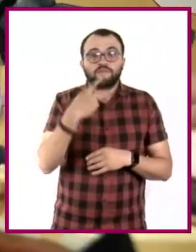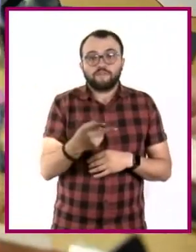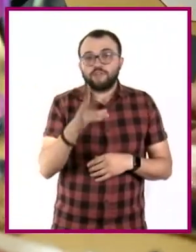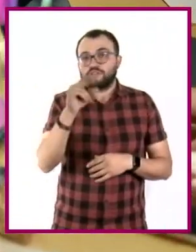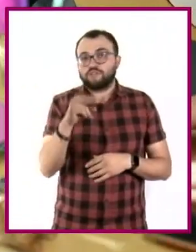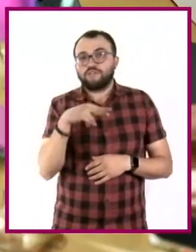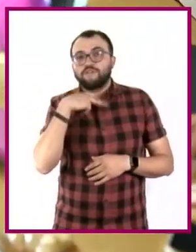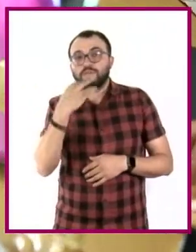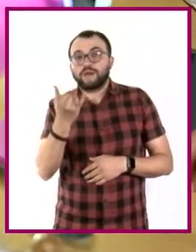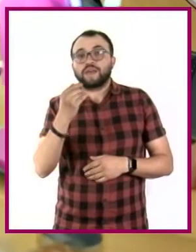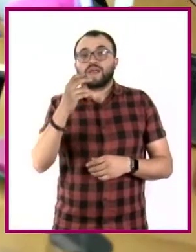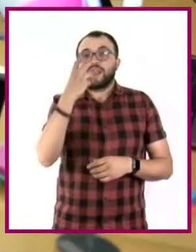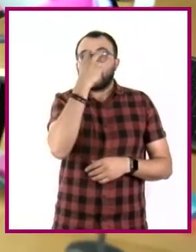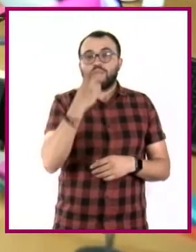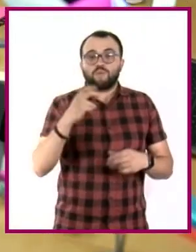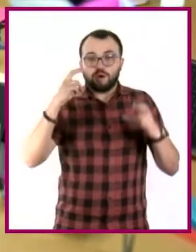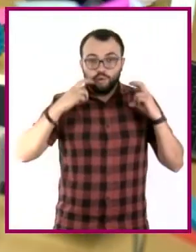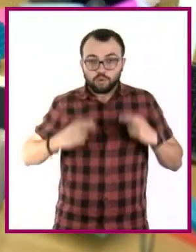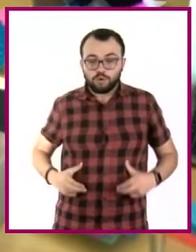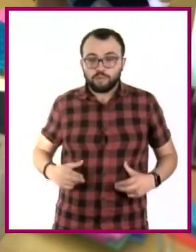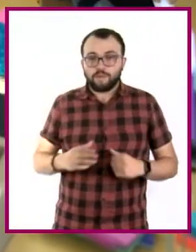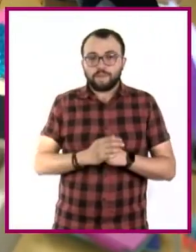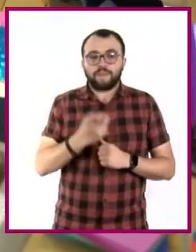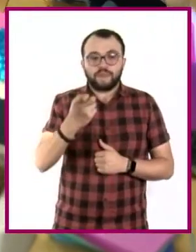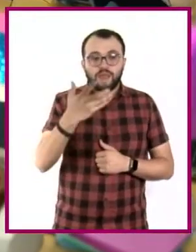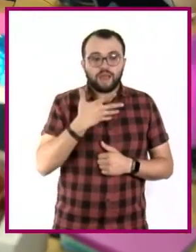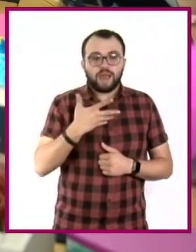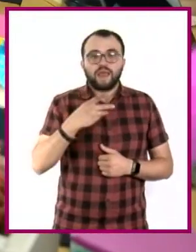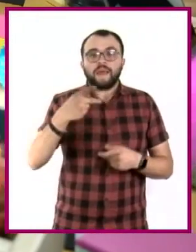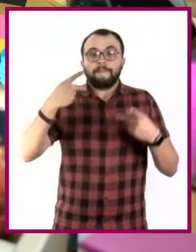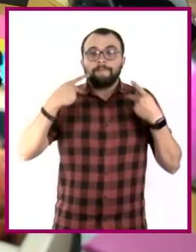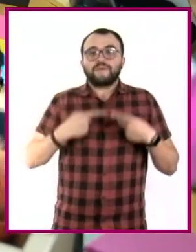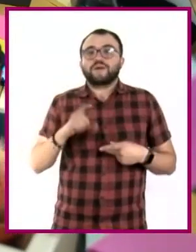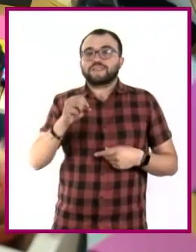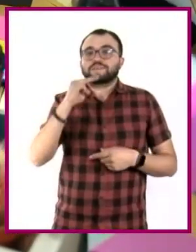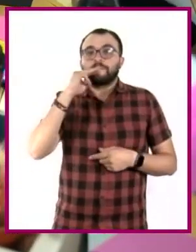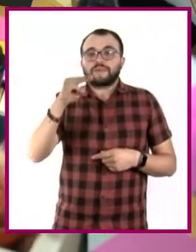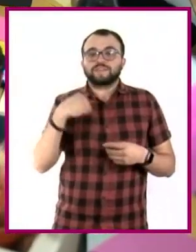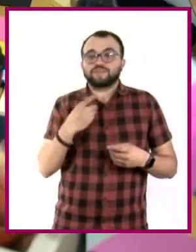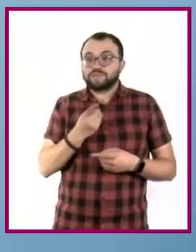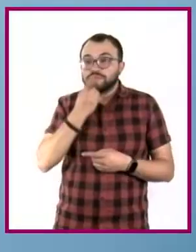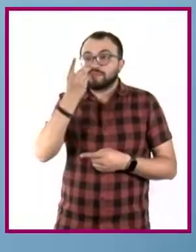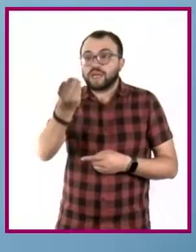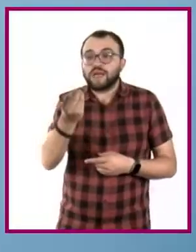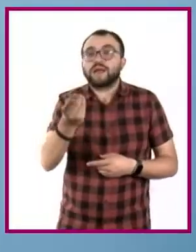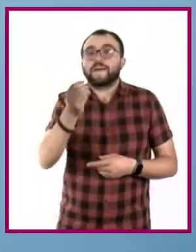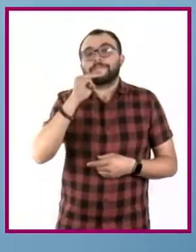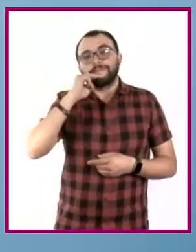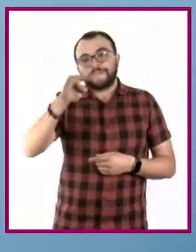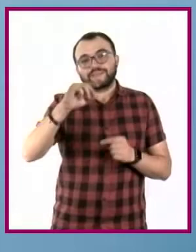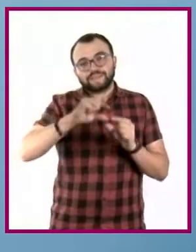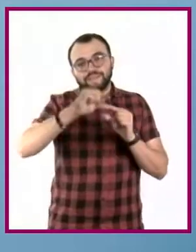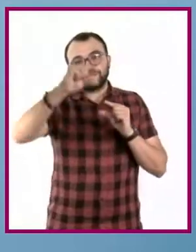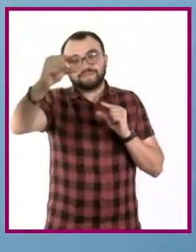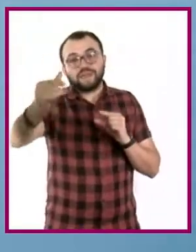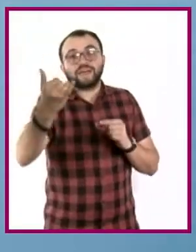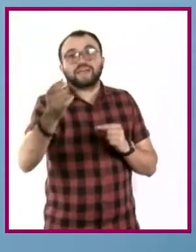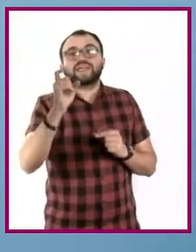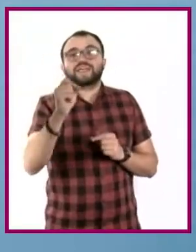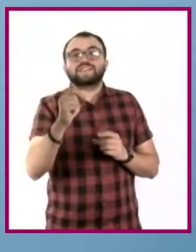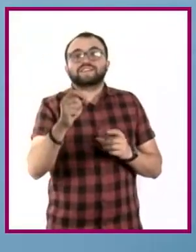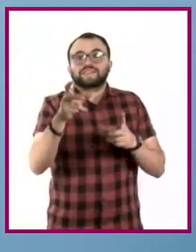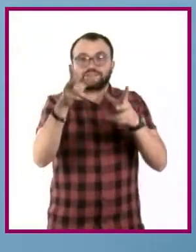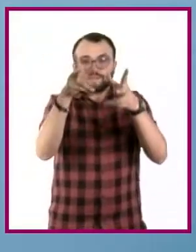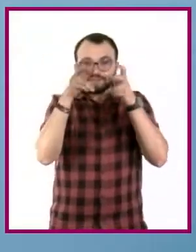y el lenguaje corporal, donde existe un locutor, un emisor y el mensaje. Entre las características de la